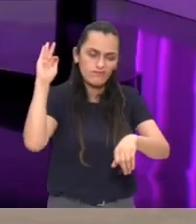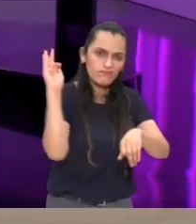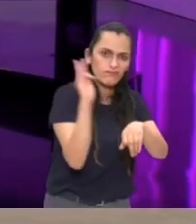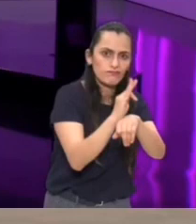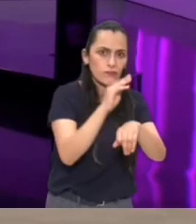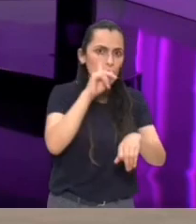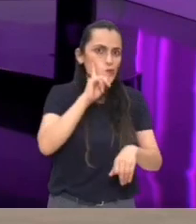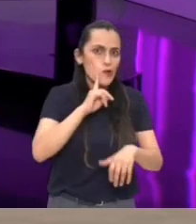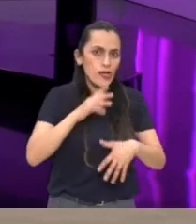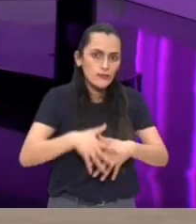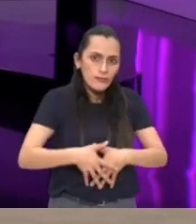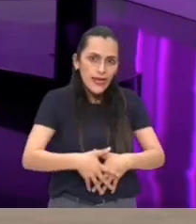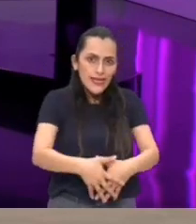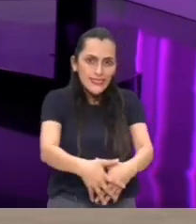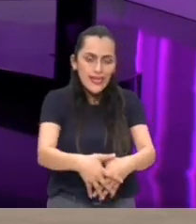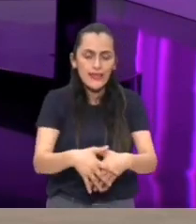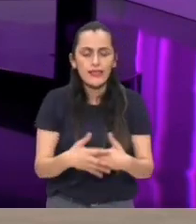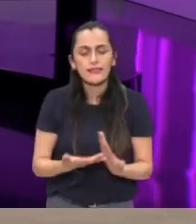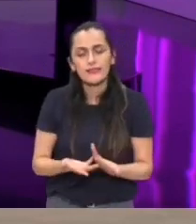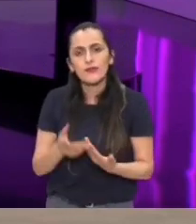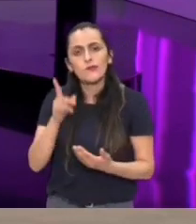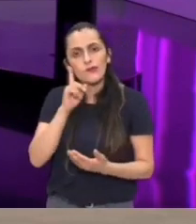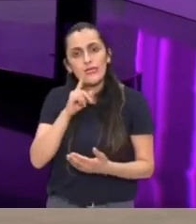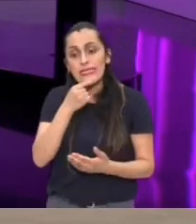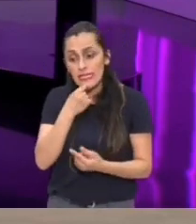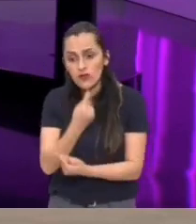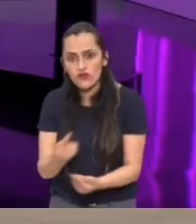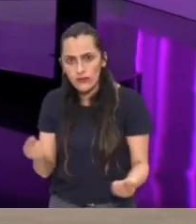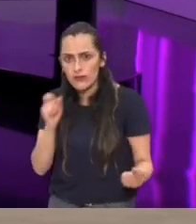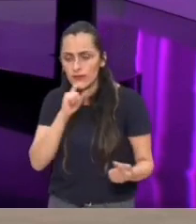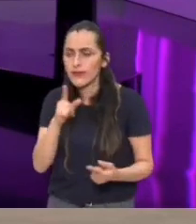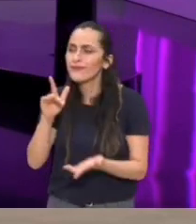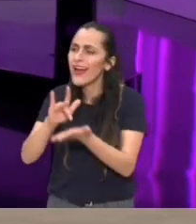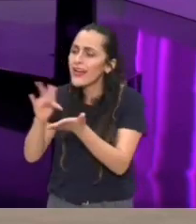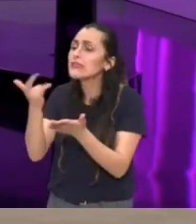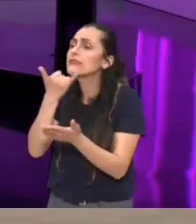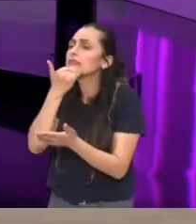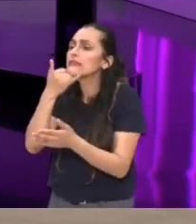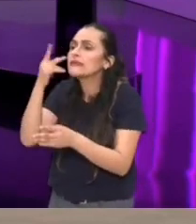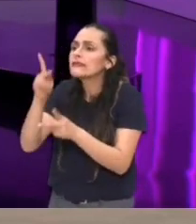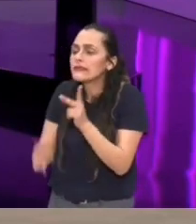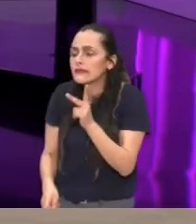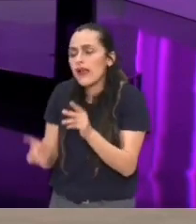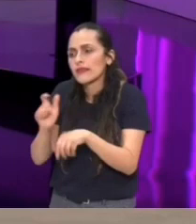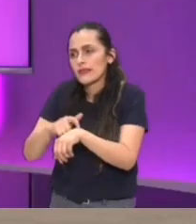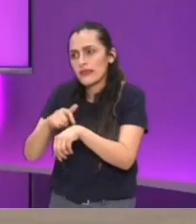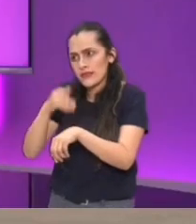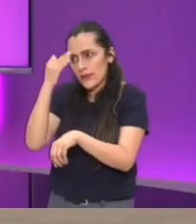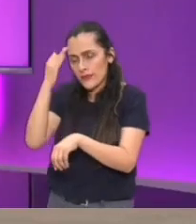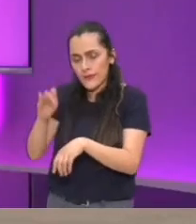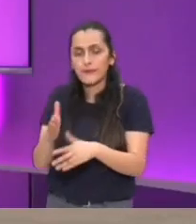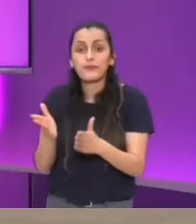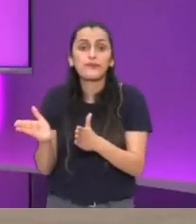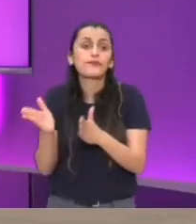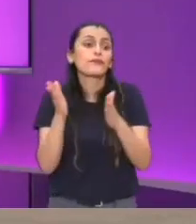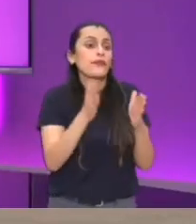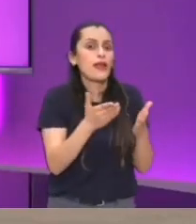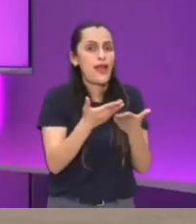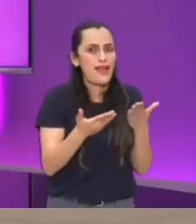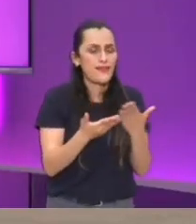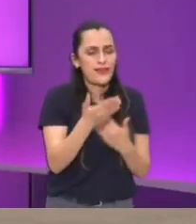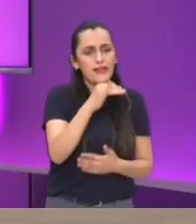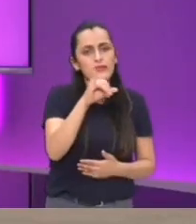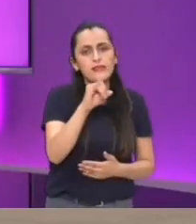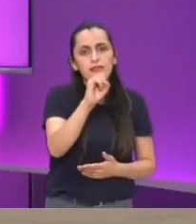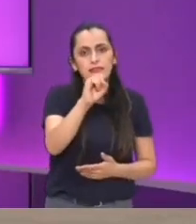las mujeres embarazadas. Acabó el tiempo, muchas gracias, Carolina Garza. También. Bueno, y ahora toca turno a José Enrique